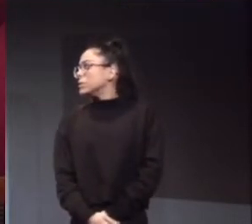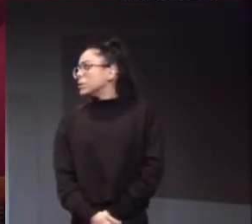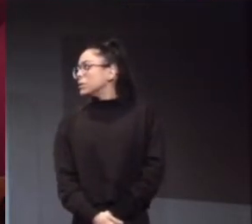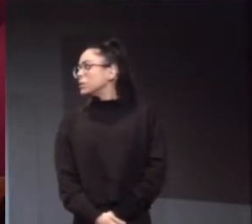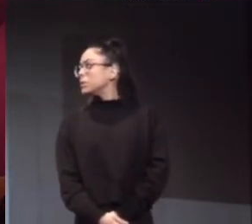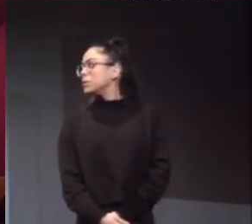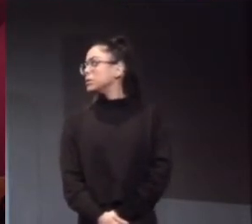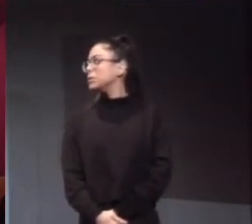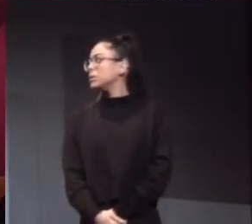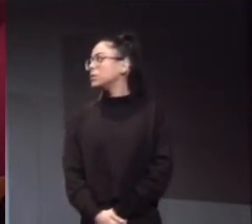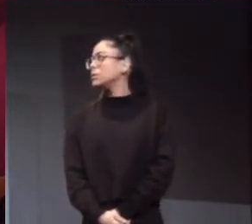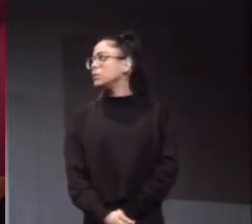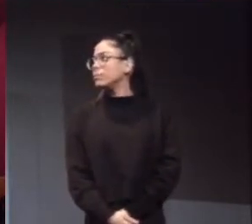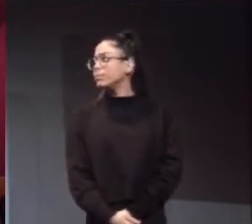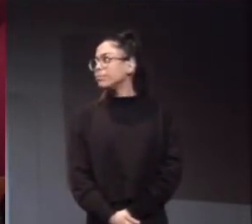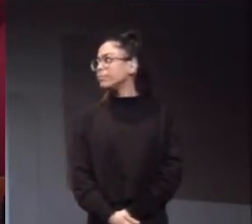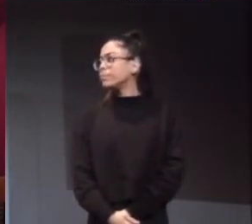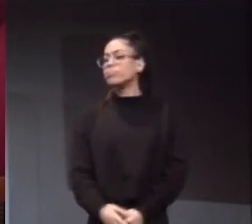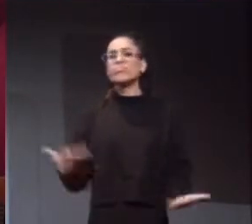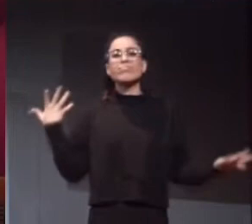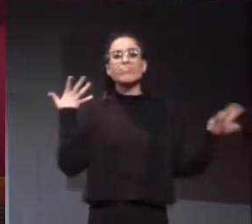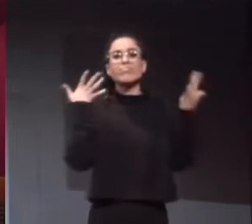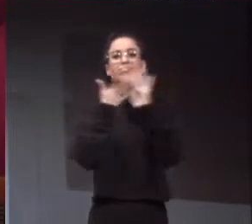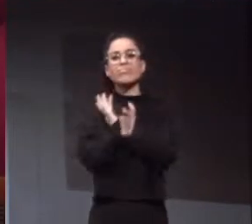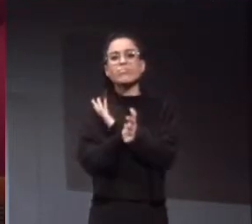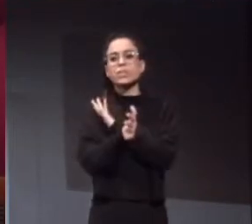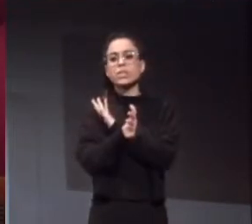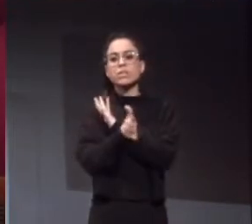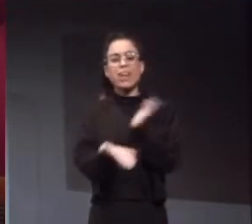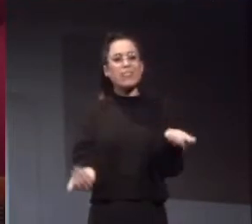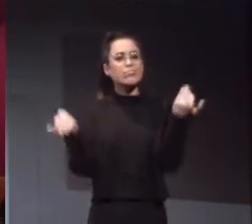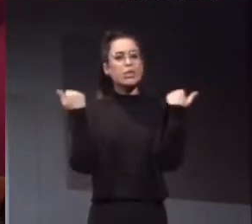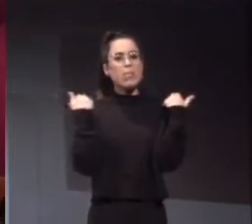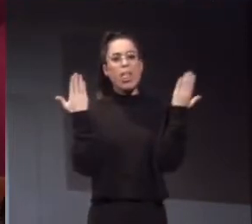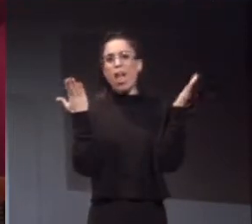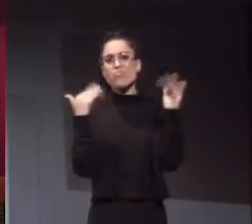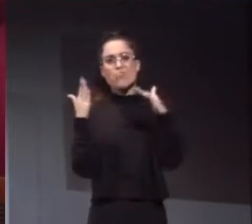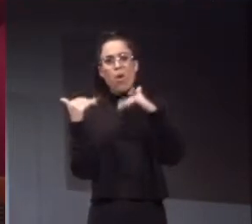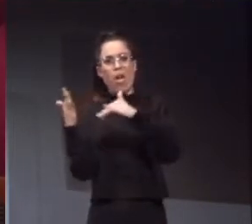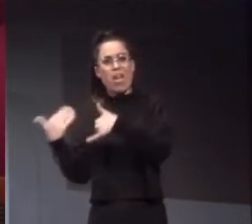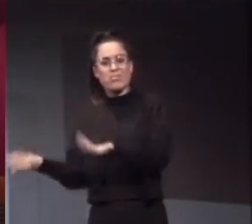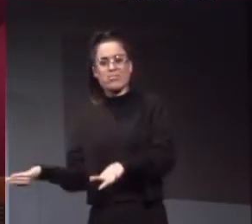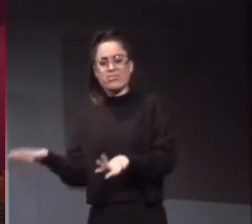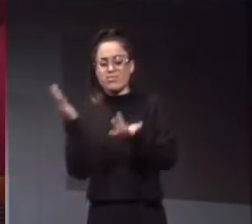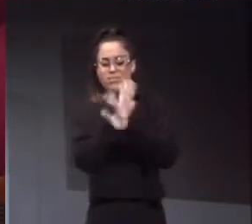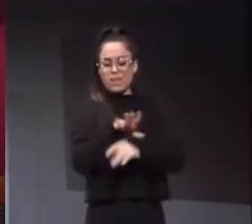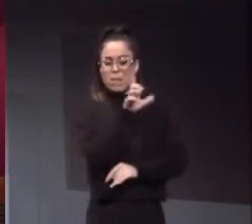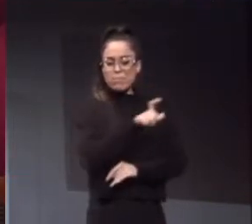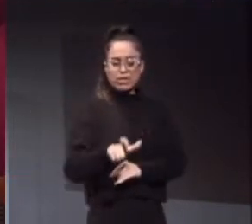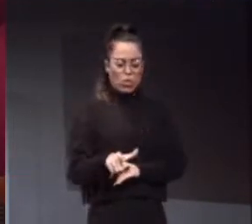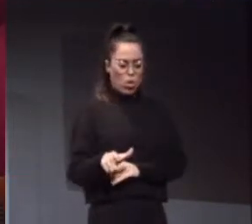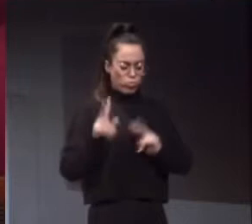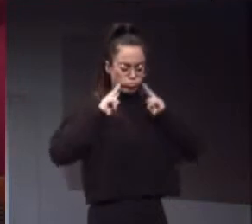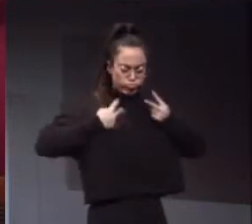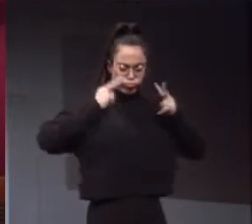supervivencia en un momento es muy responsable y lo único que están haciendo es engañarnos